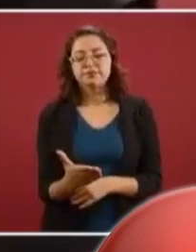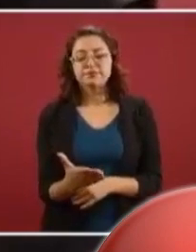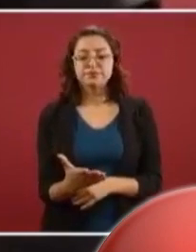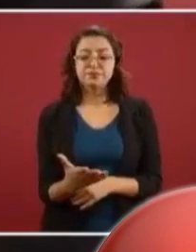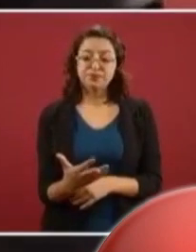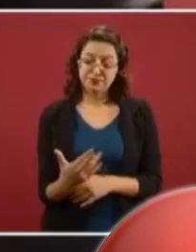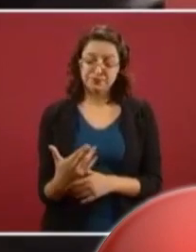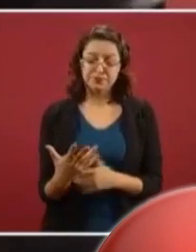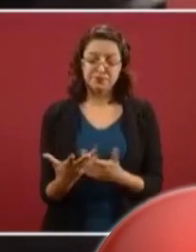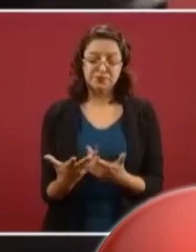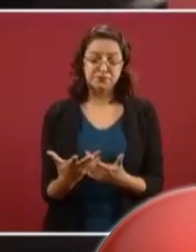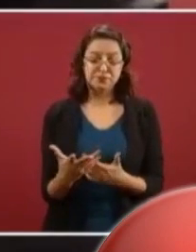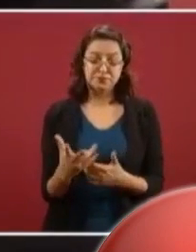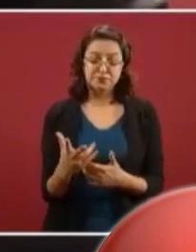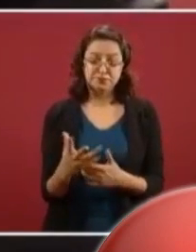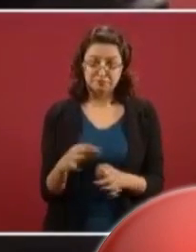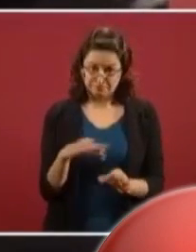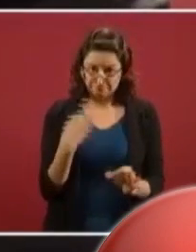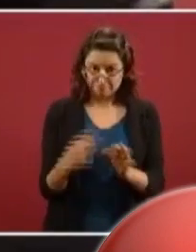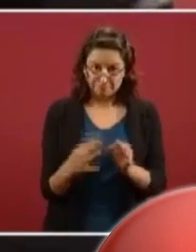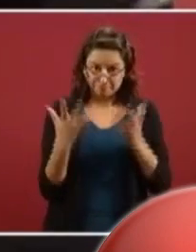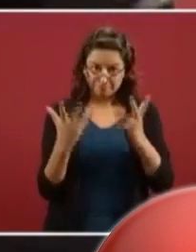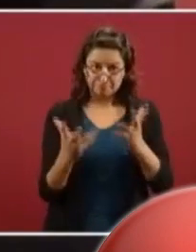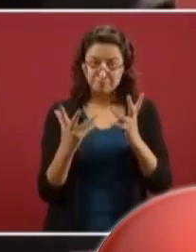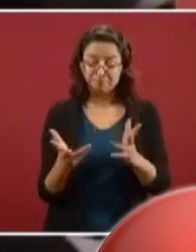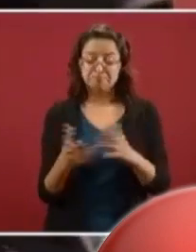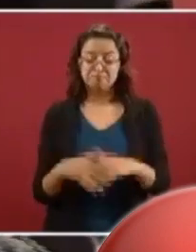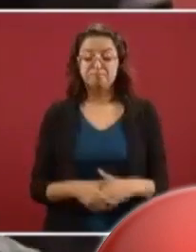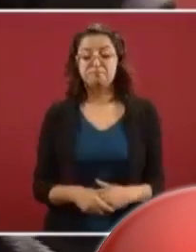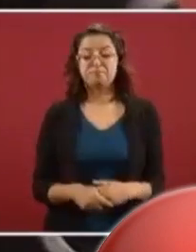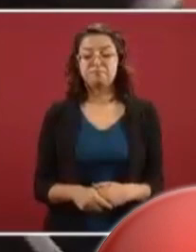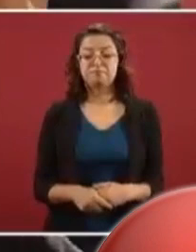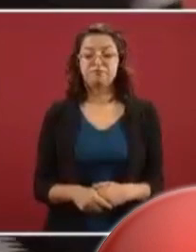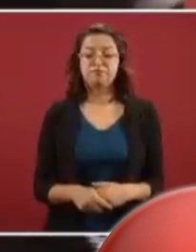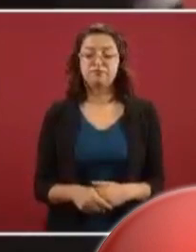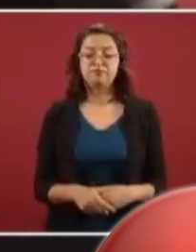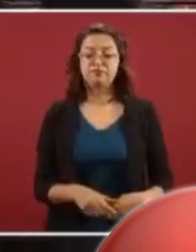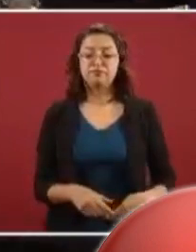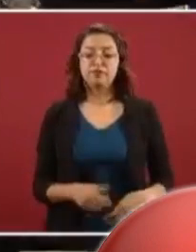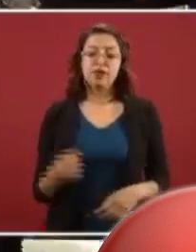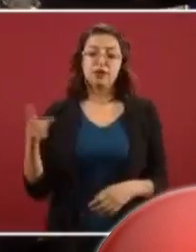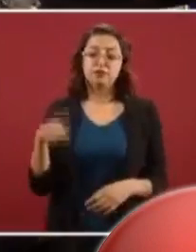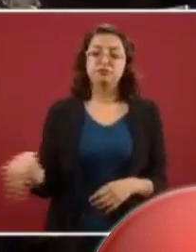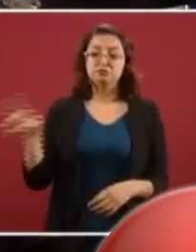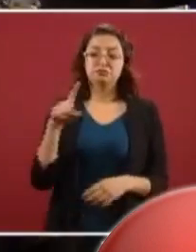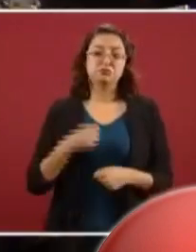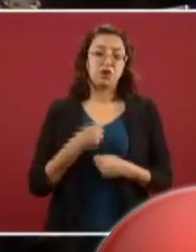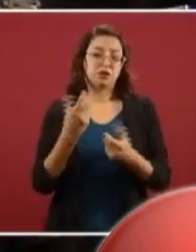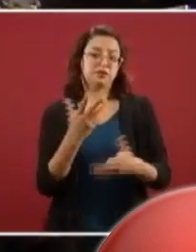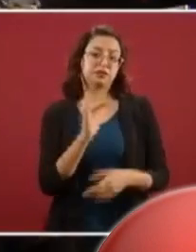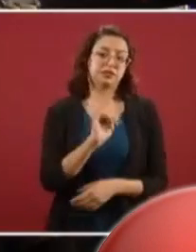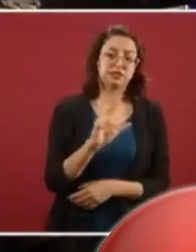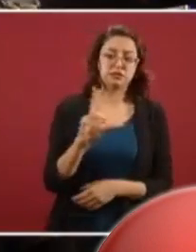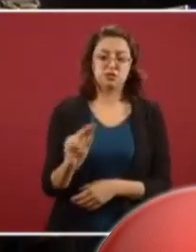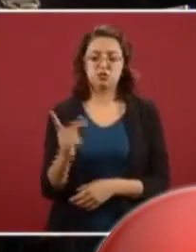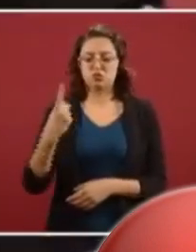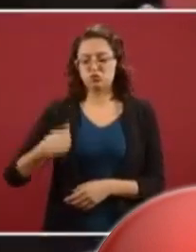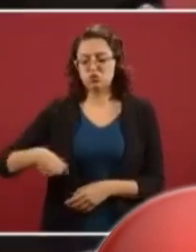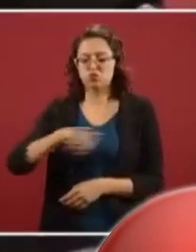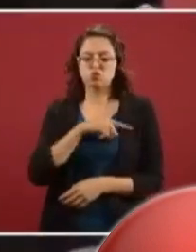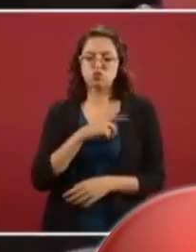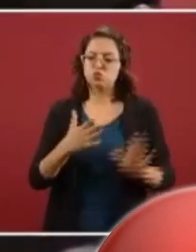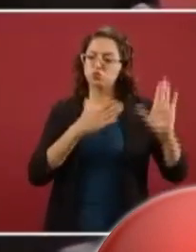pronto como se desea eso pero lo tenés que manifestar lo estamos cumpliendo en